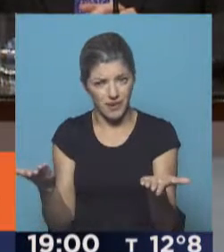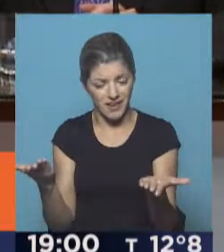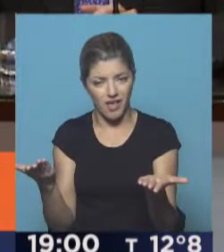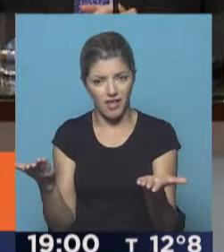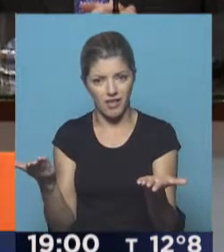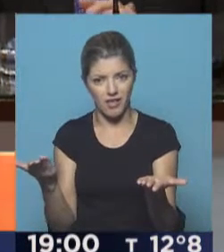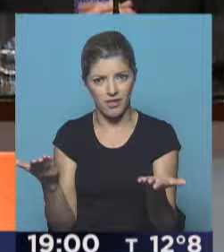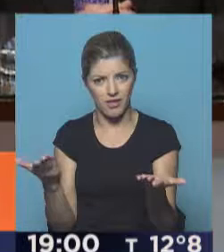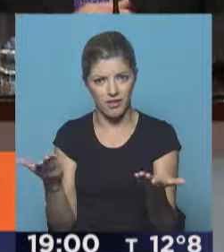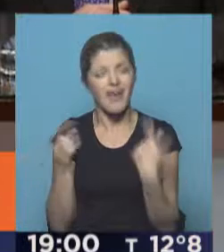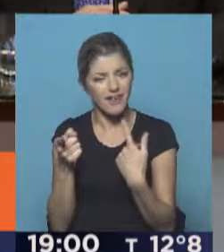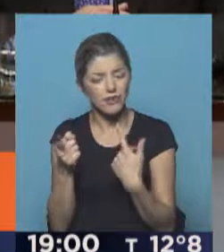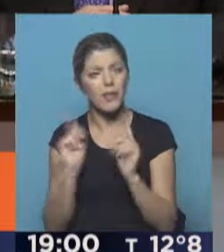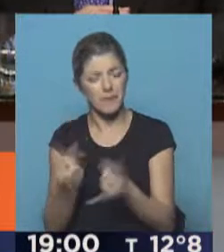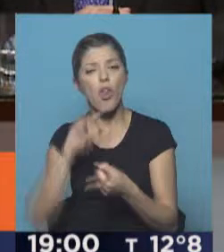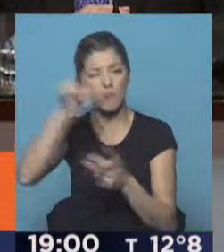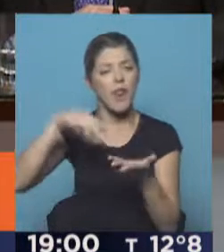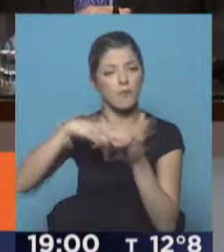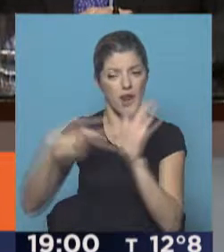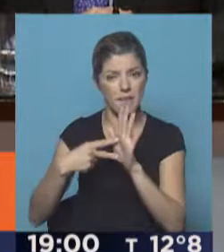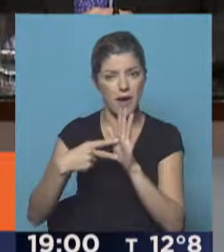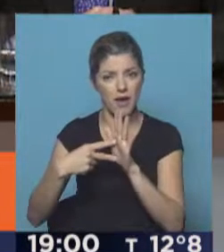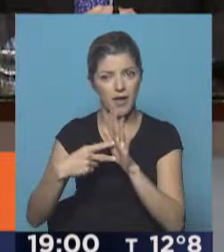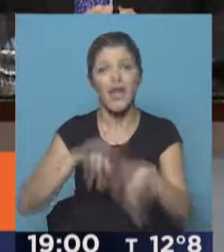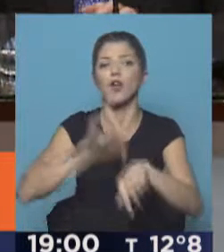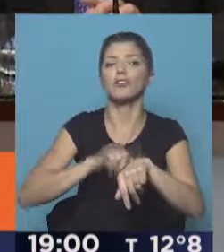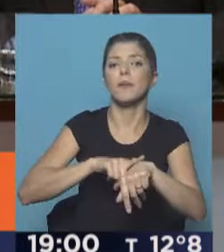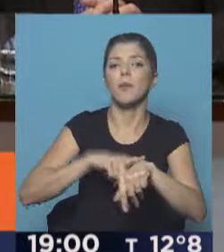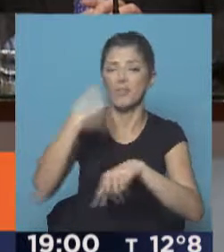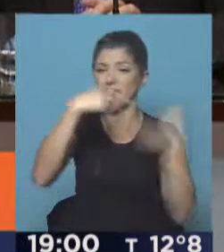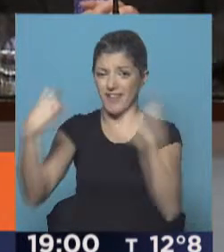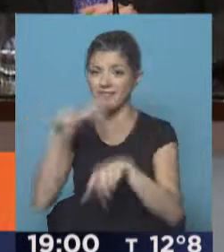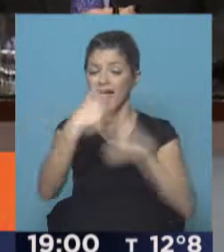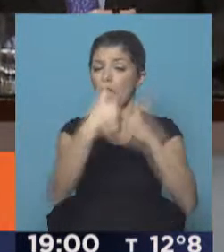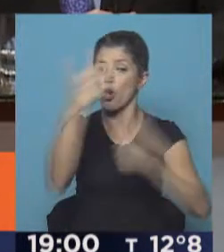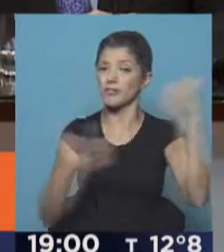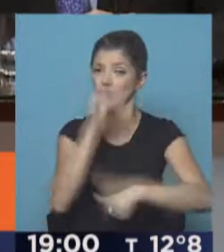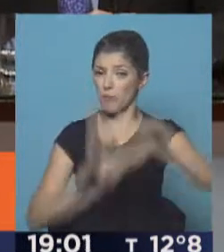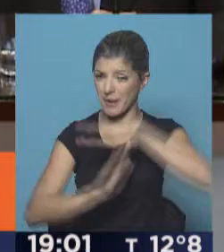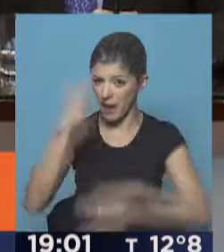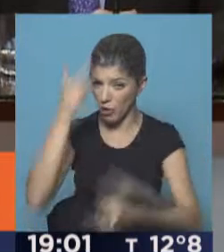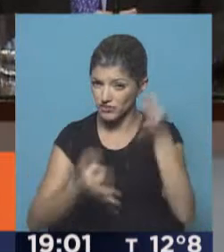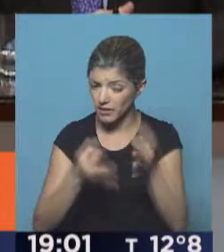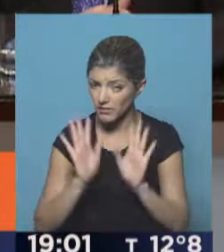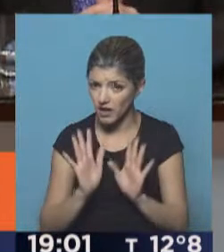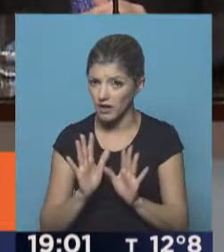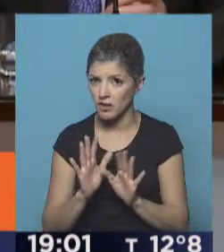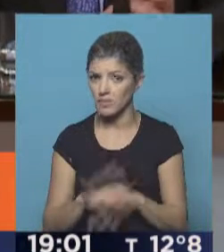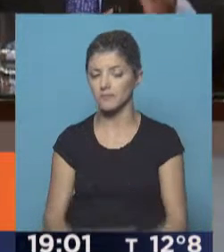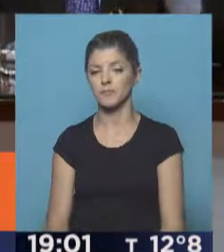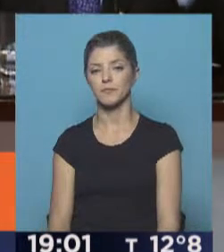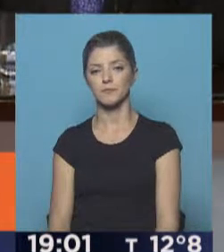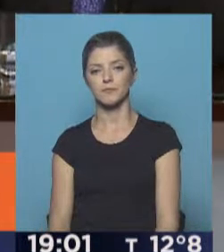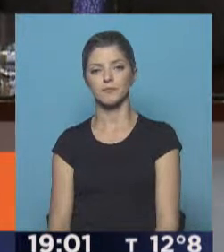con los tiempos que podría manejar la Corte para tratar el tema este? Sí, como